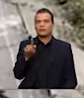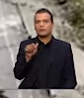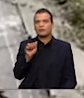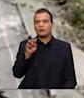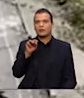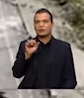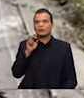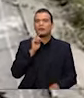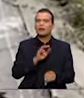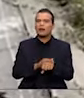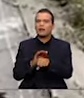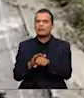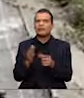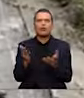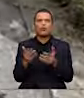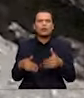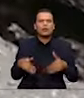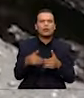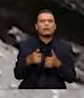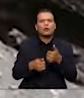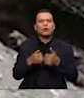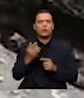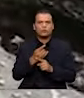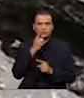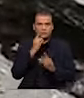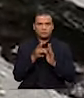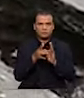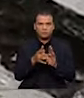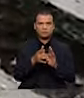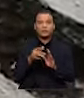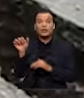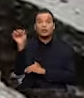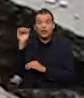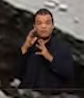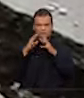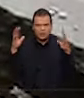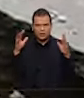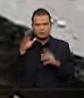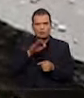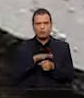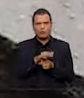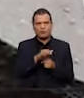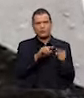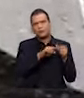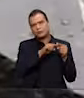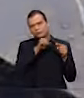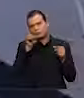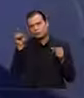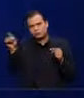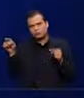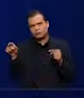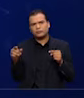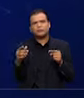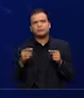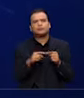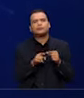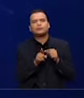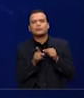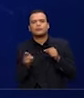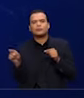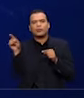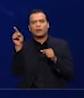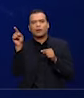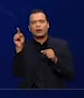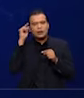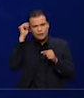para las personas que vienen los vehículos de carga pesada que vienen desde Buenaventura. Pueden seguir la vía que conduce hacia